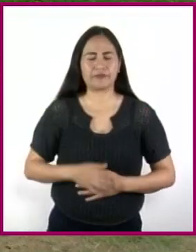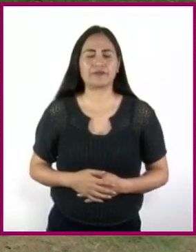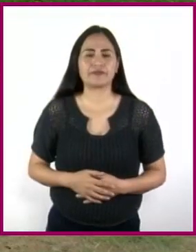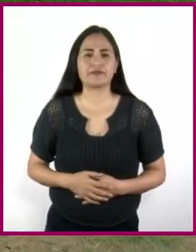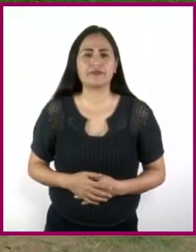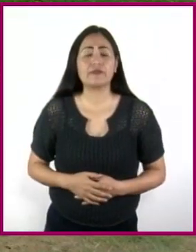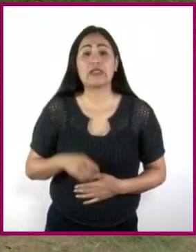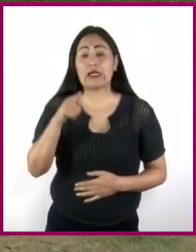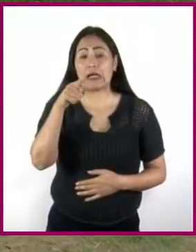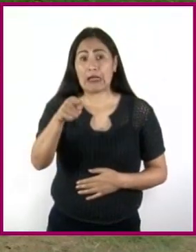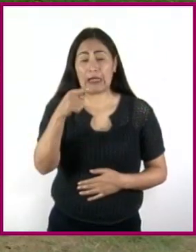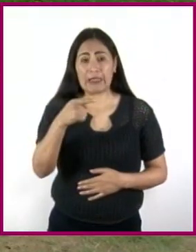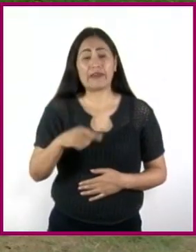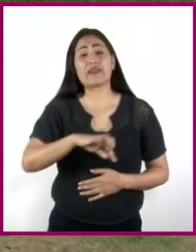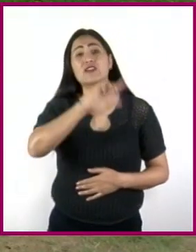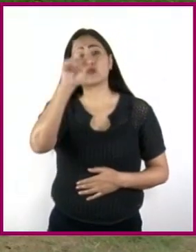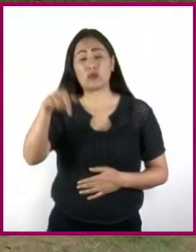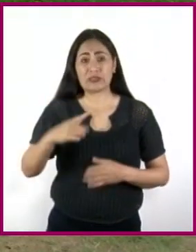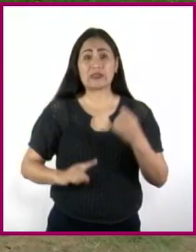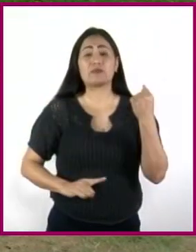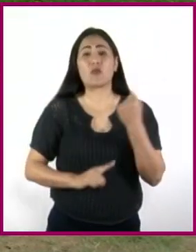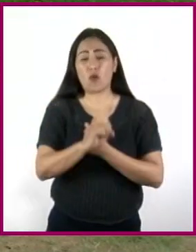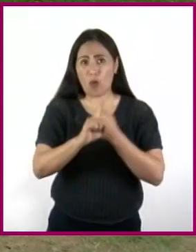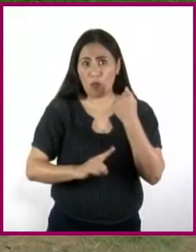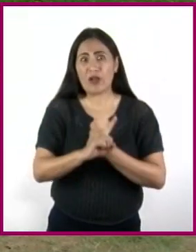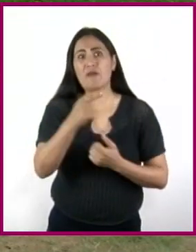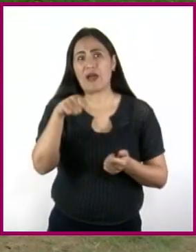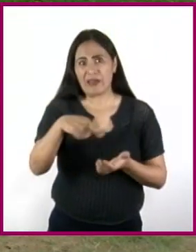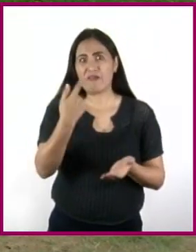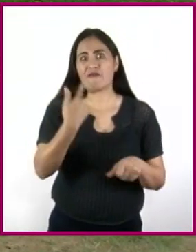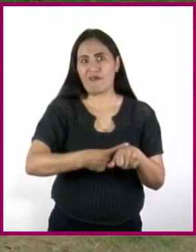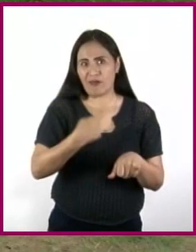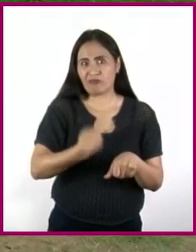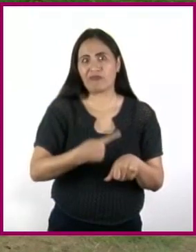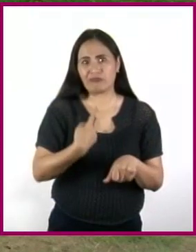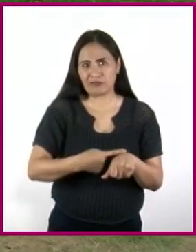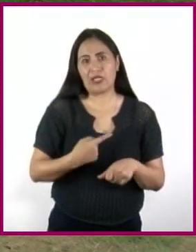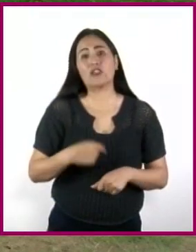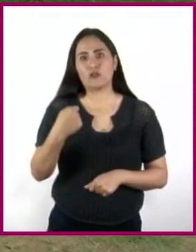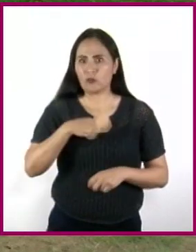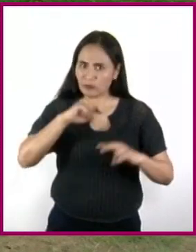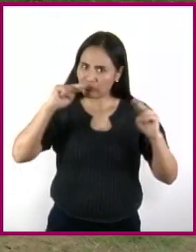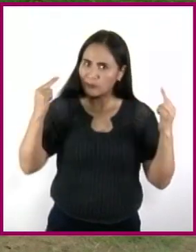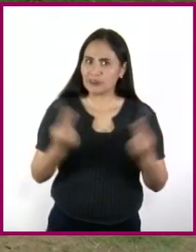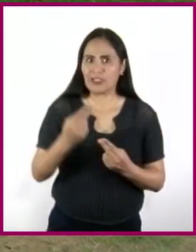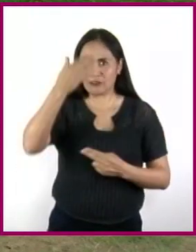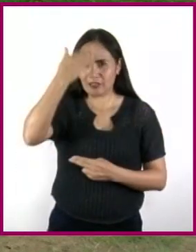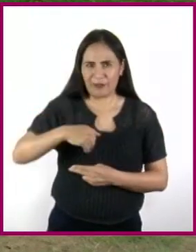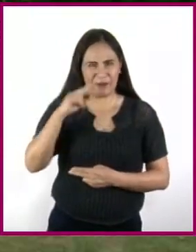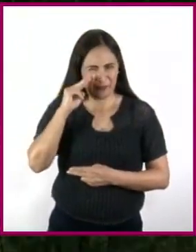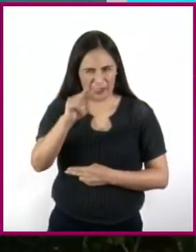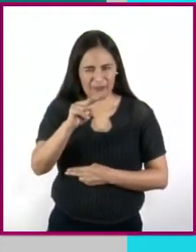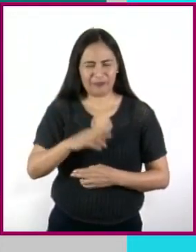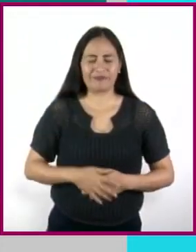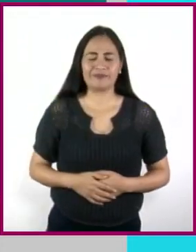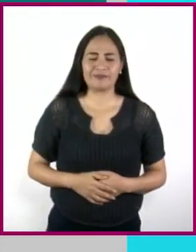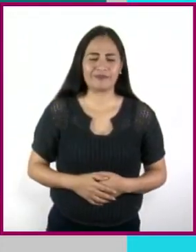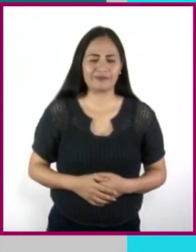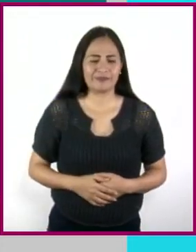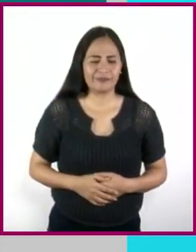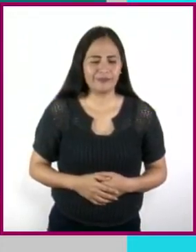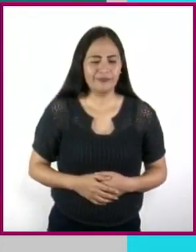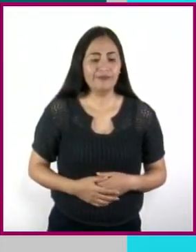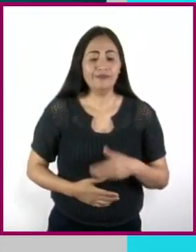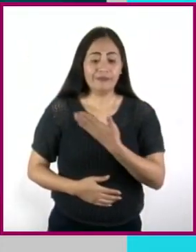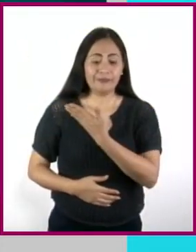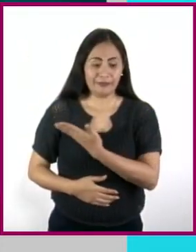una de las complicaciones neurológicas que este virus puede causar. Me urge saber. Vamos a ver la cápsula. Una de